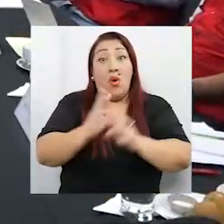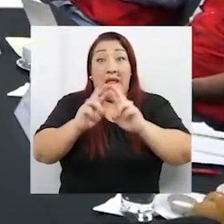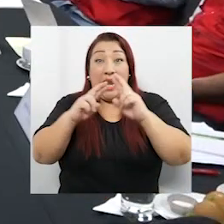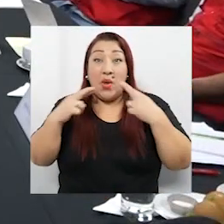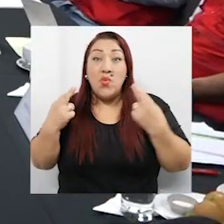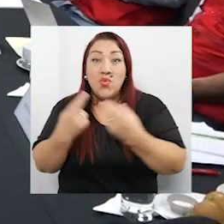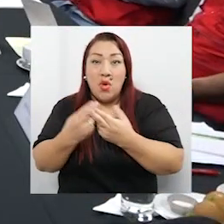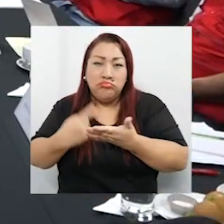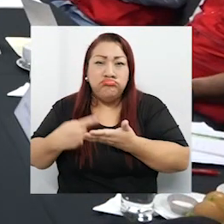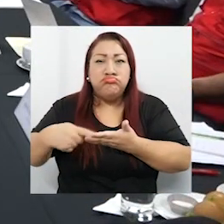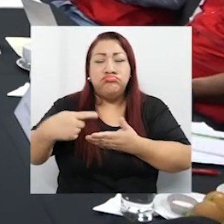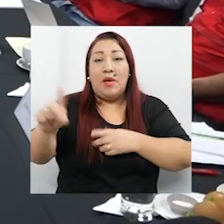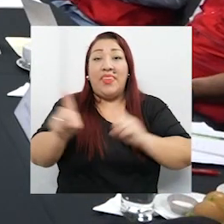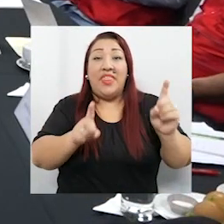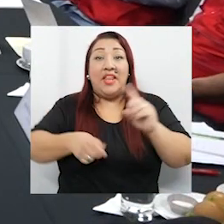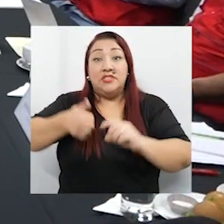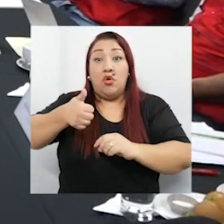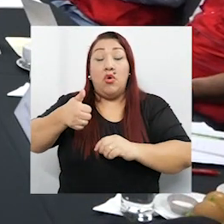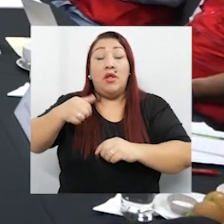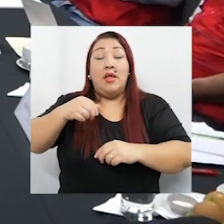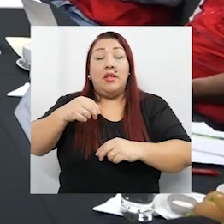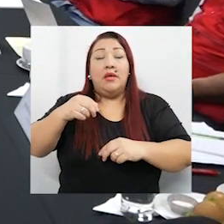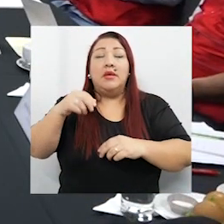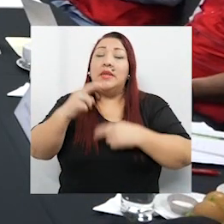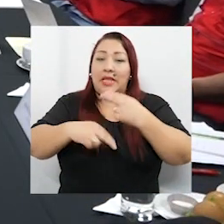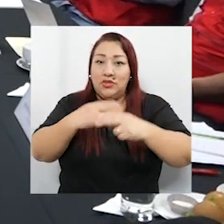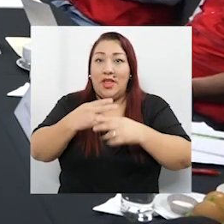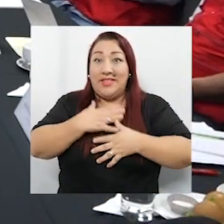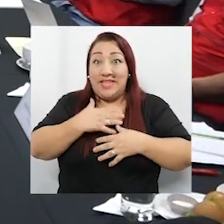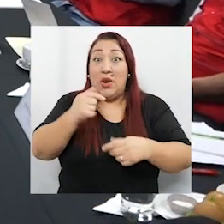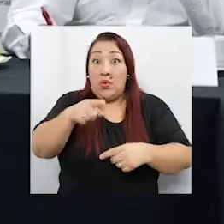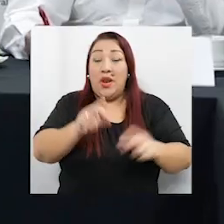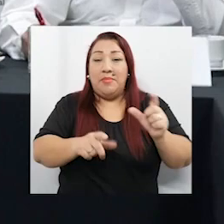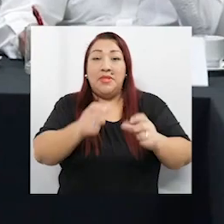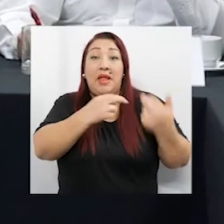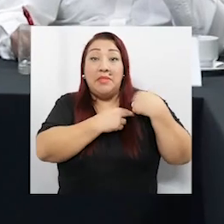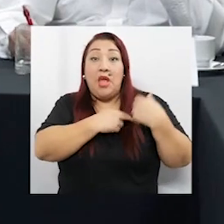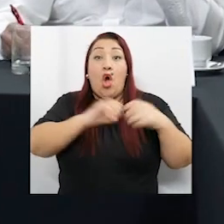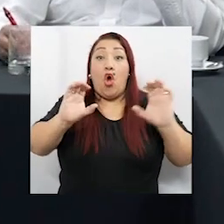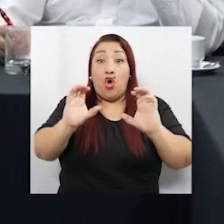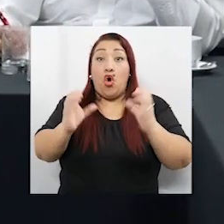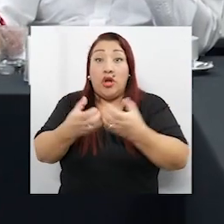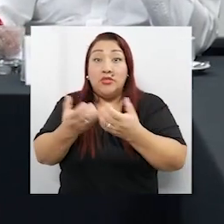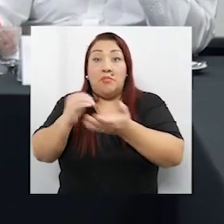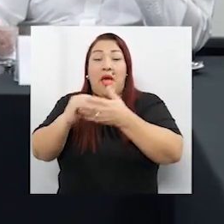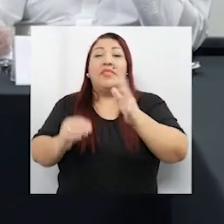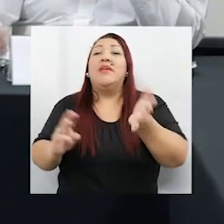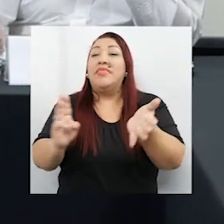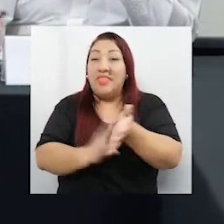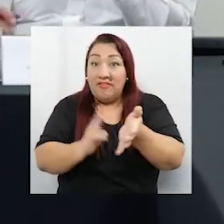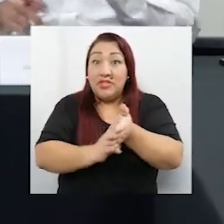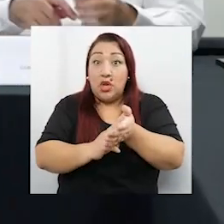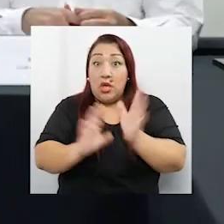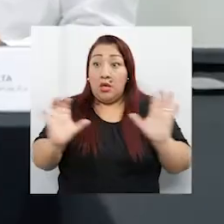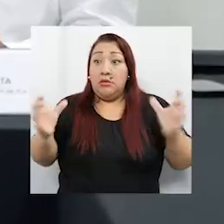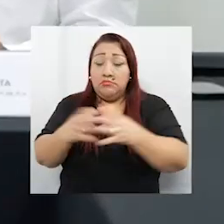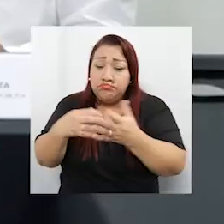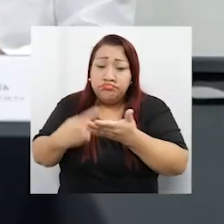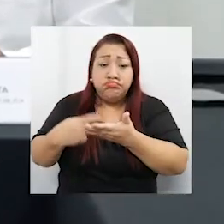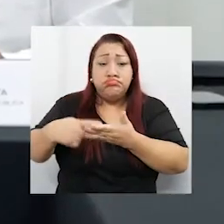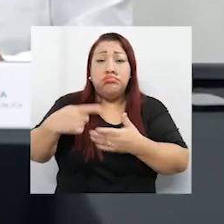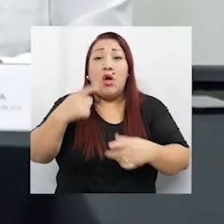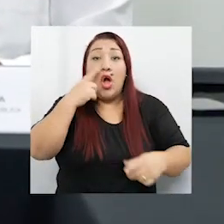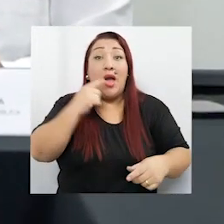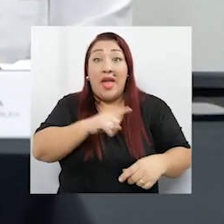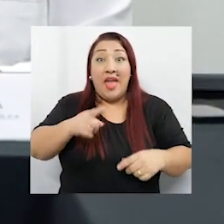la reunión con funcionarios de la Dirección Regional de Salud en Piura, representantes del Congreso y de la Defensoría del Pueblo, el